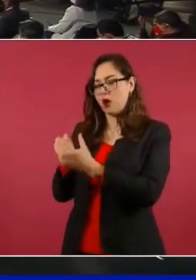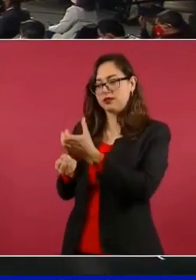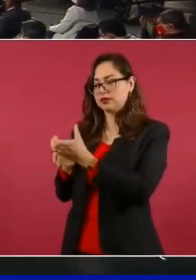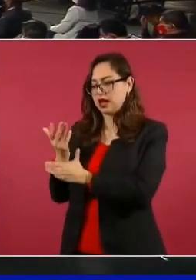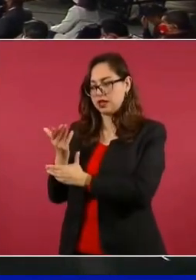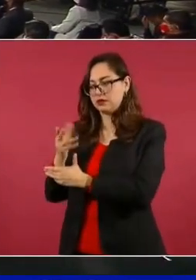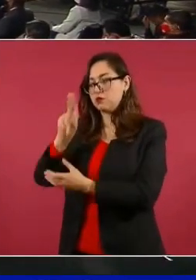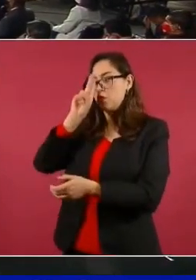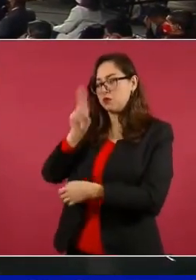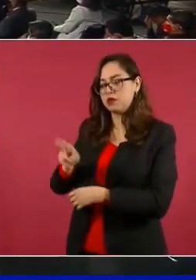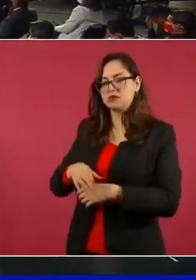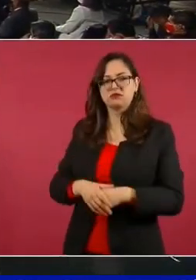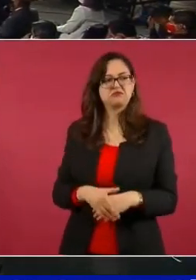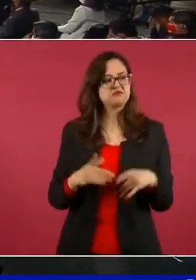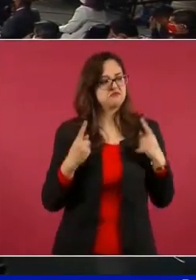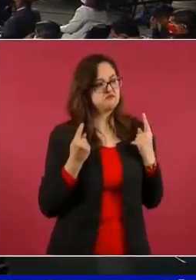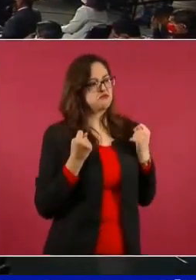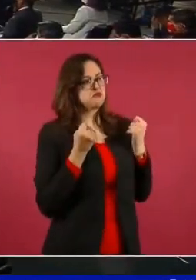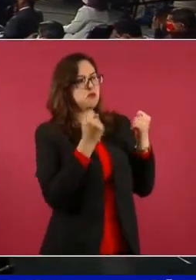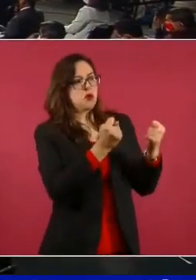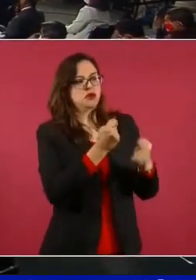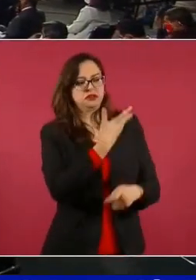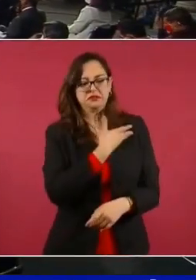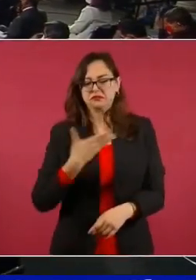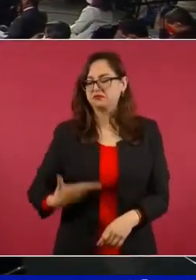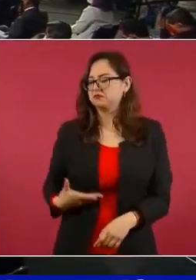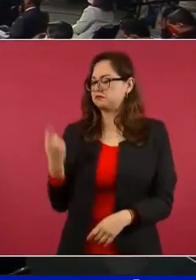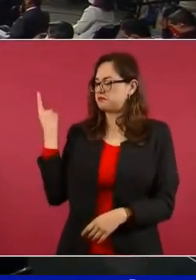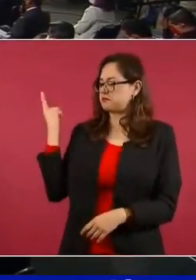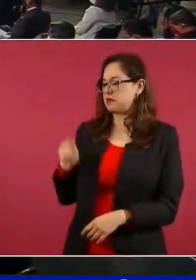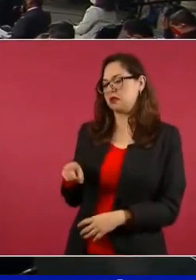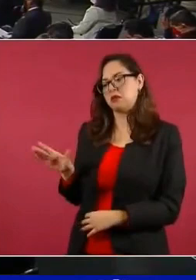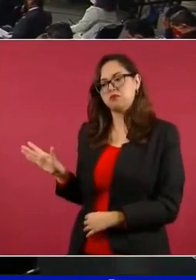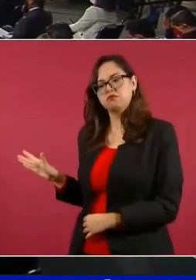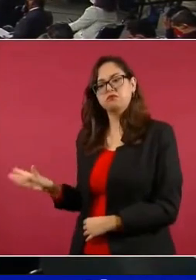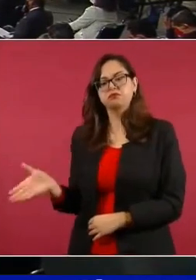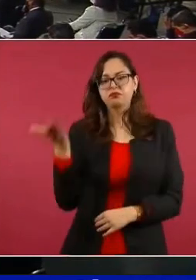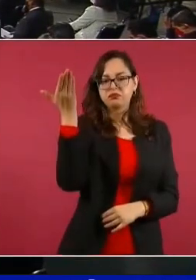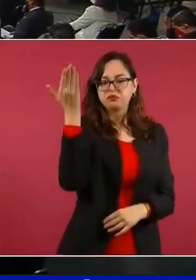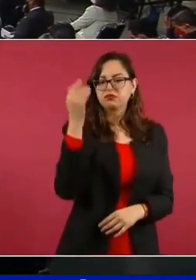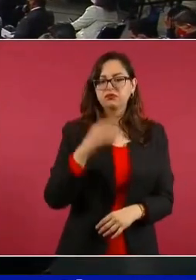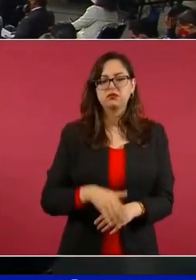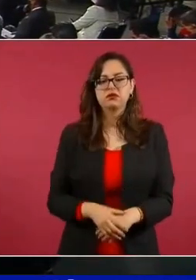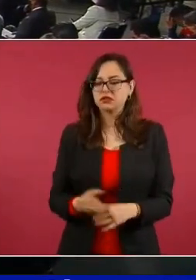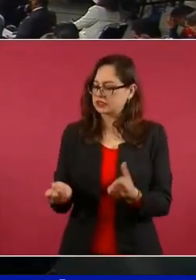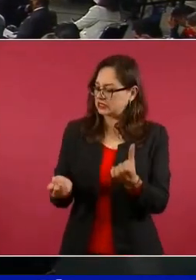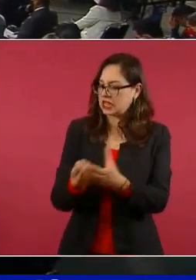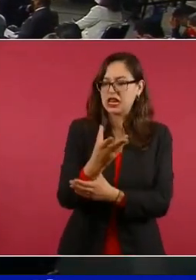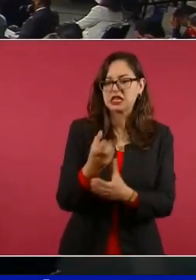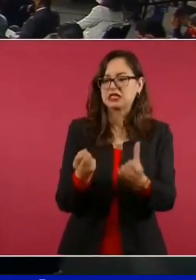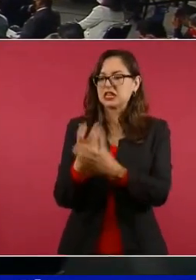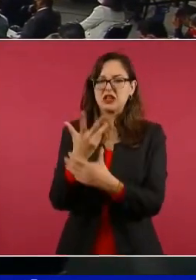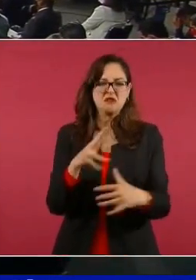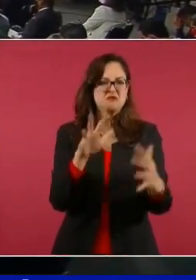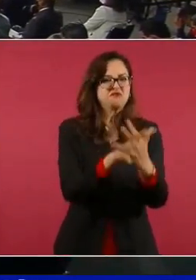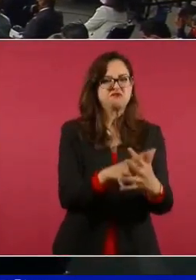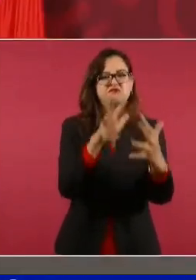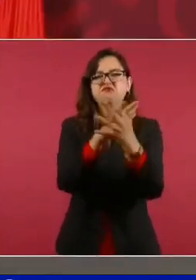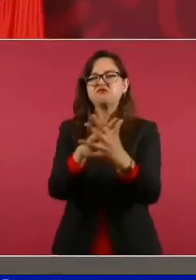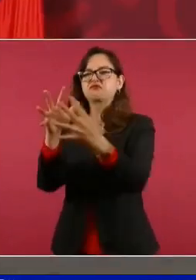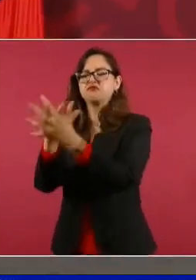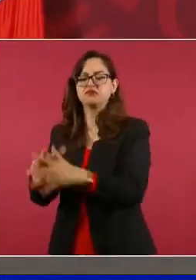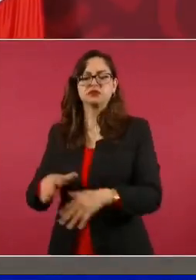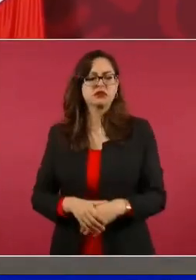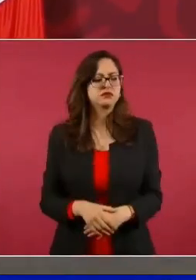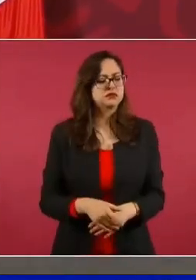Sería bueno hacer una investigación sobre quienes hicieron denuncias en ese entonces. ¿Dónde estaban